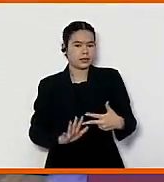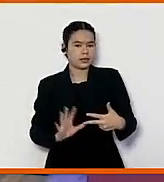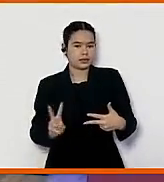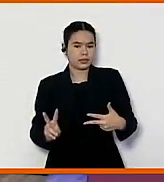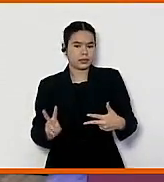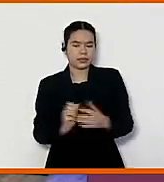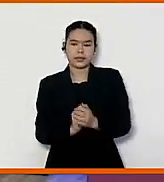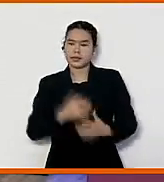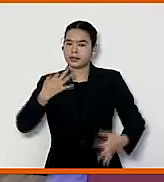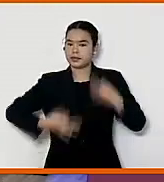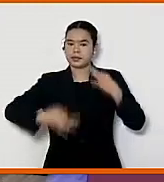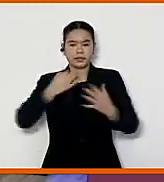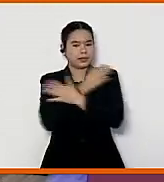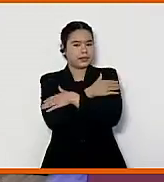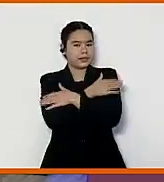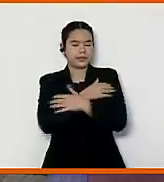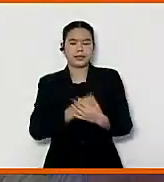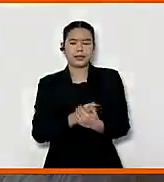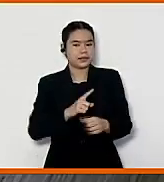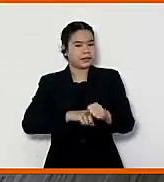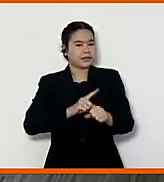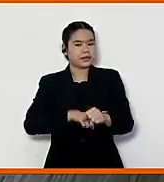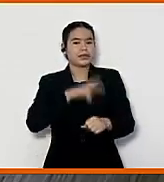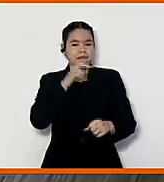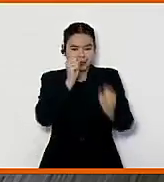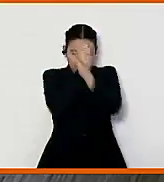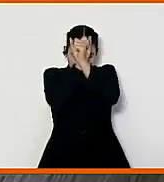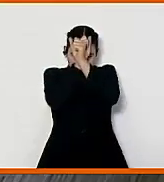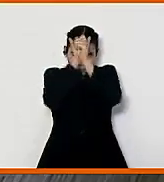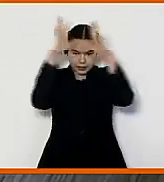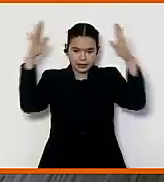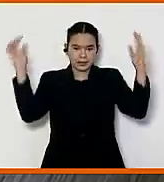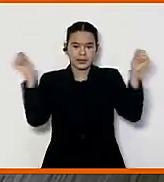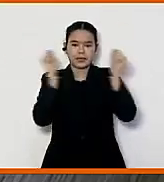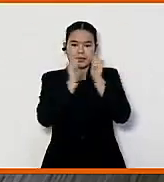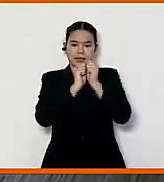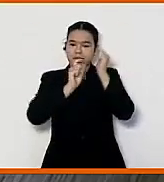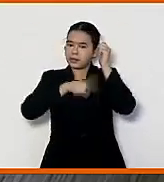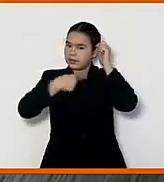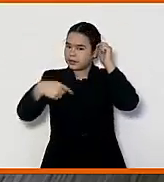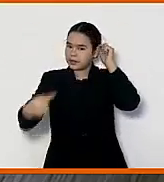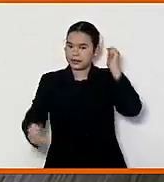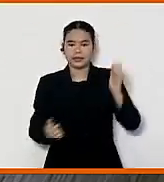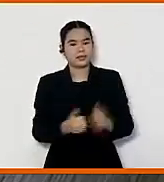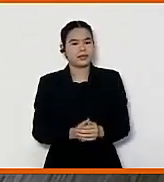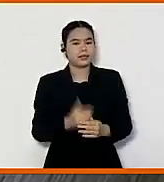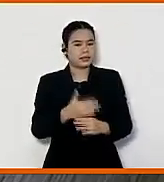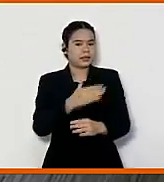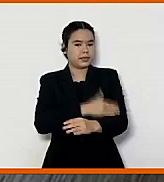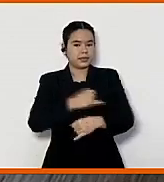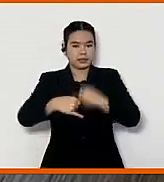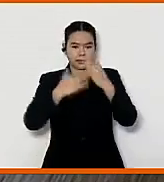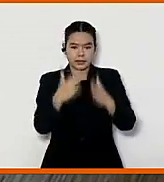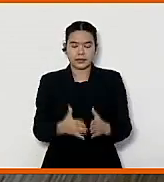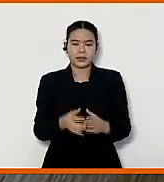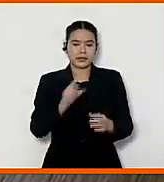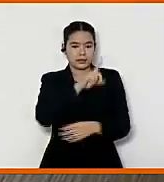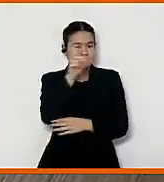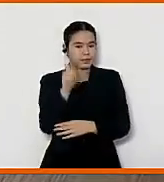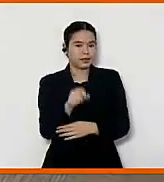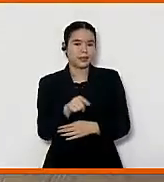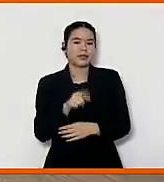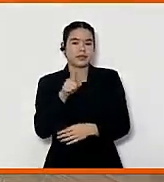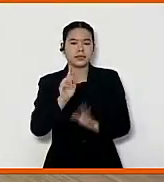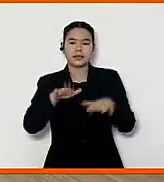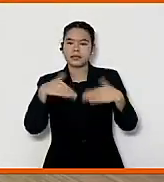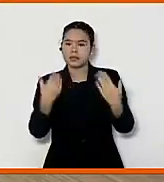03-89-52. Muchas felicidades. Es momento de hacer de tus sueños una realidad junto a Diaria. Pero antes, querido jugador, te pregunto, ¿cómo te